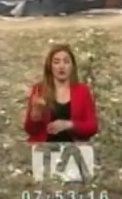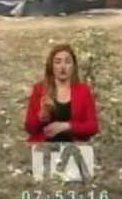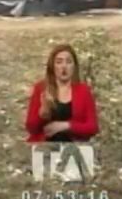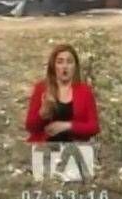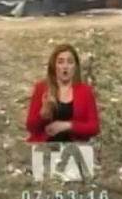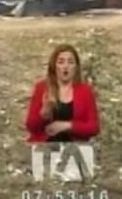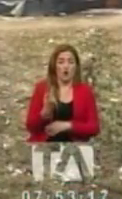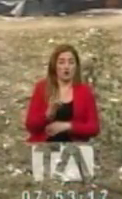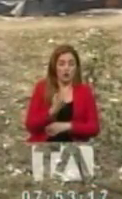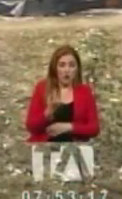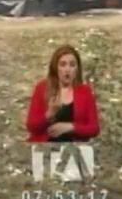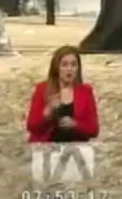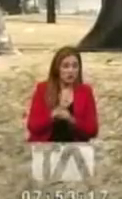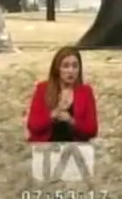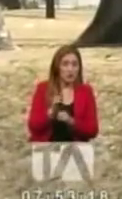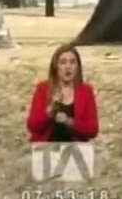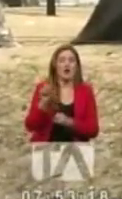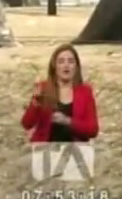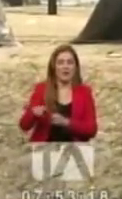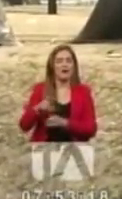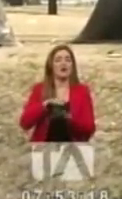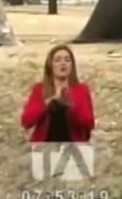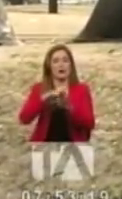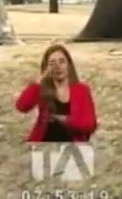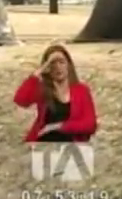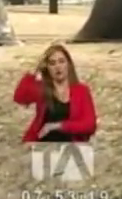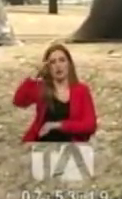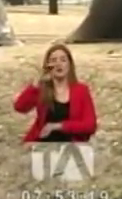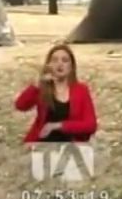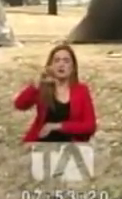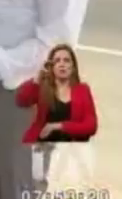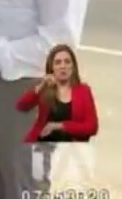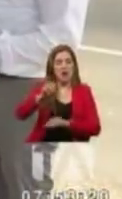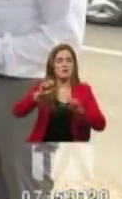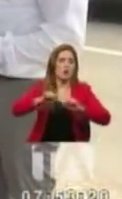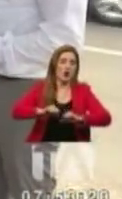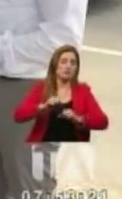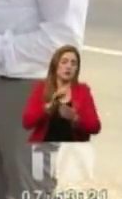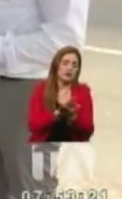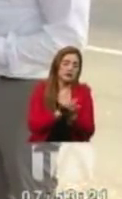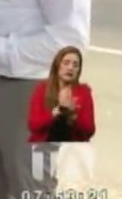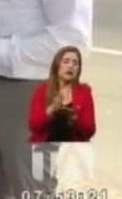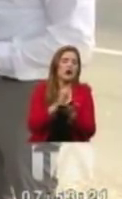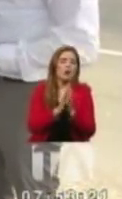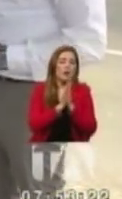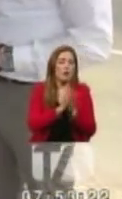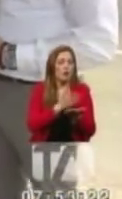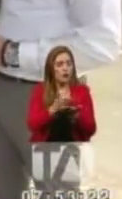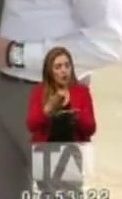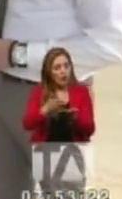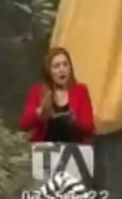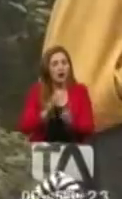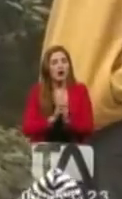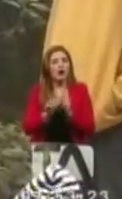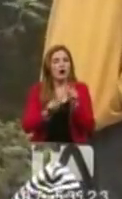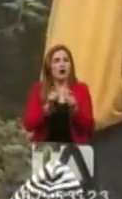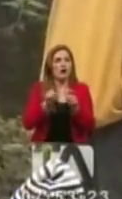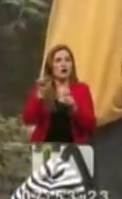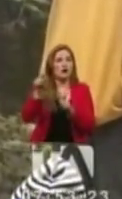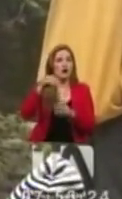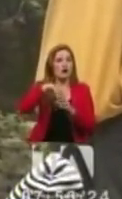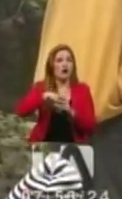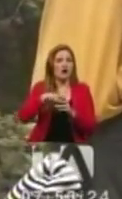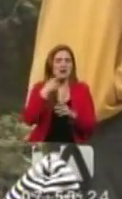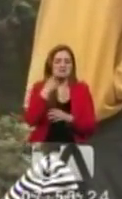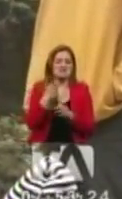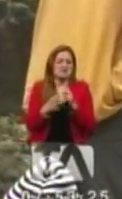la planificación esta intervención se daría entre el lunes o martes de esta semana nosotros hablamos con las personas que se encuentran en este lugar y no